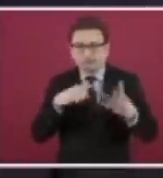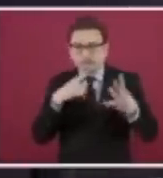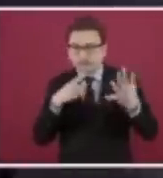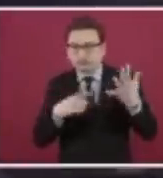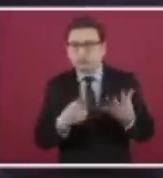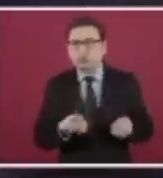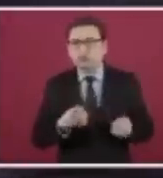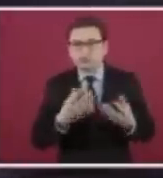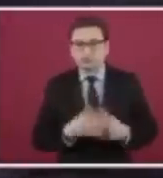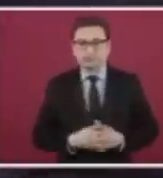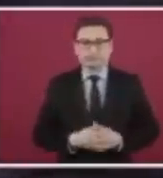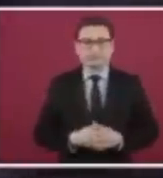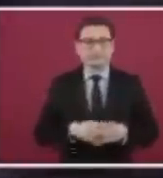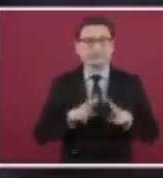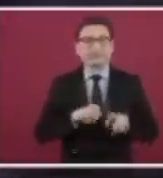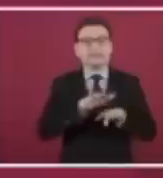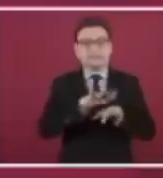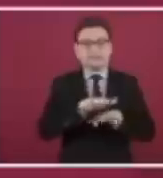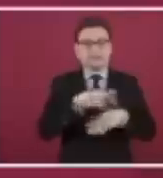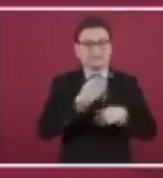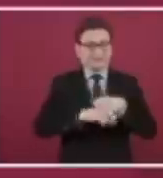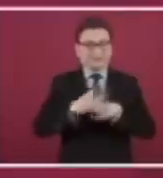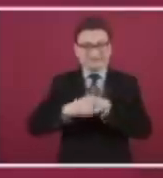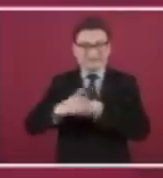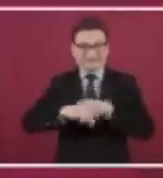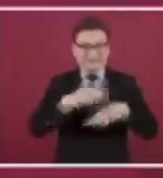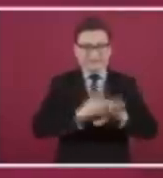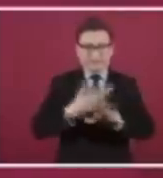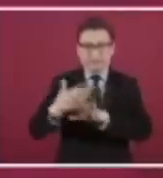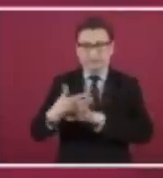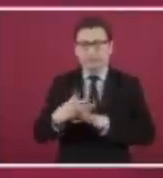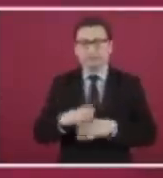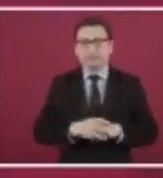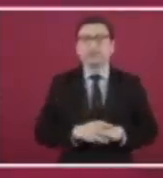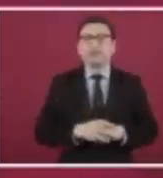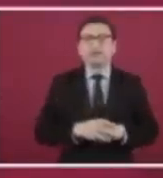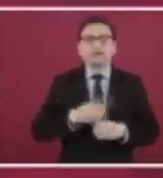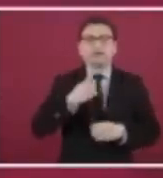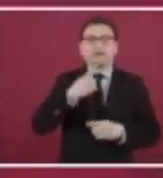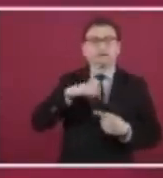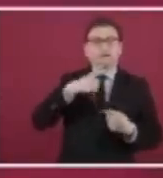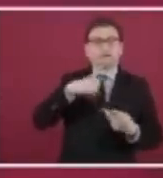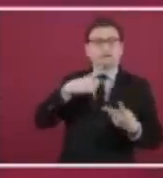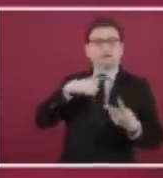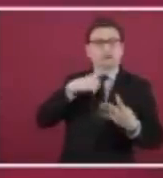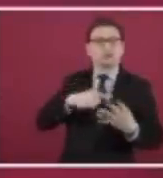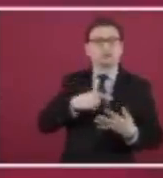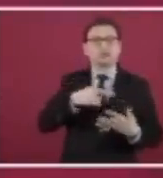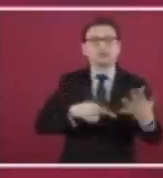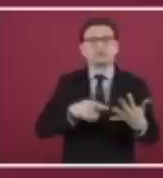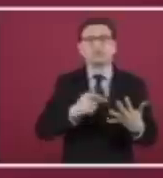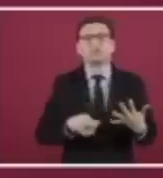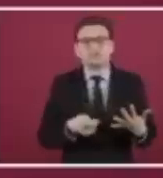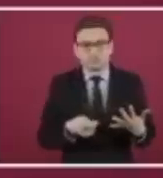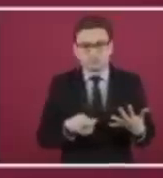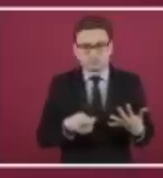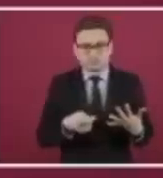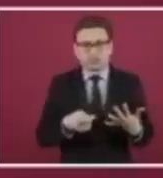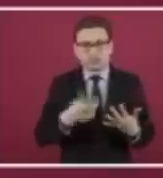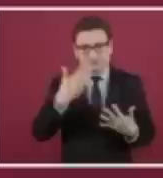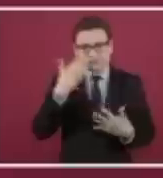sobre delitos cometidos. Las denuncias que ha presentado el